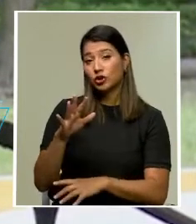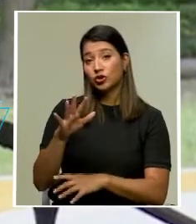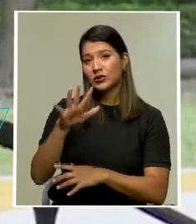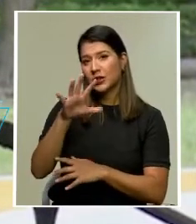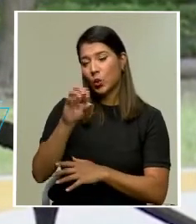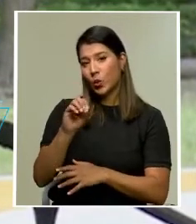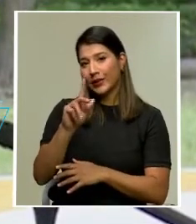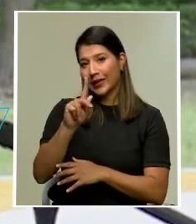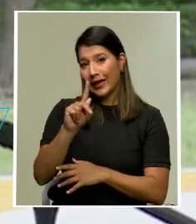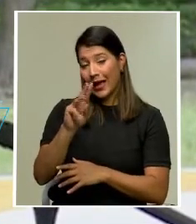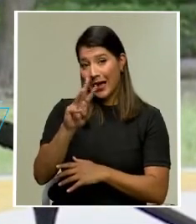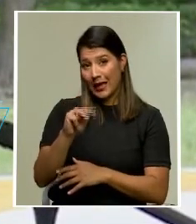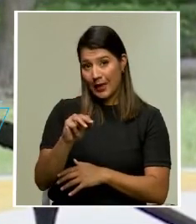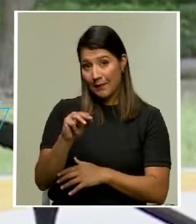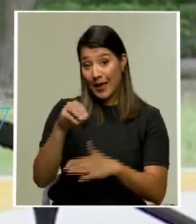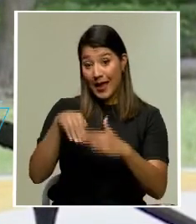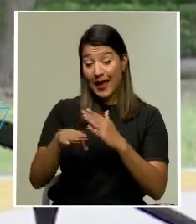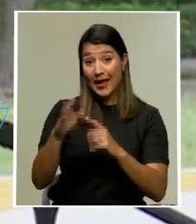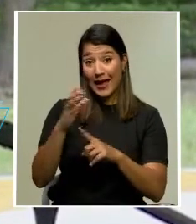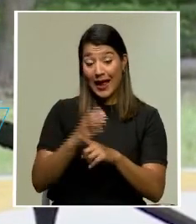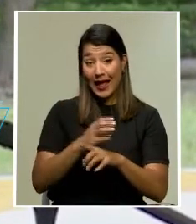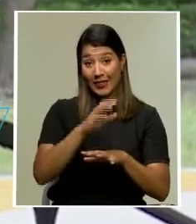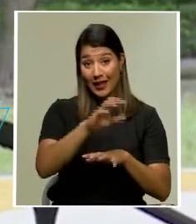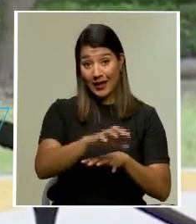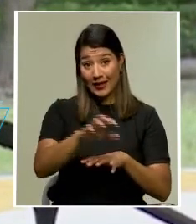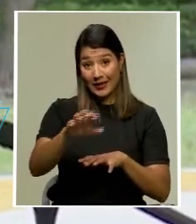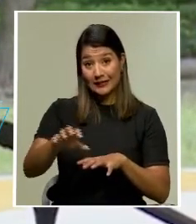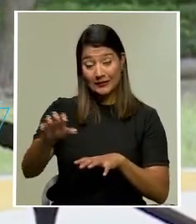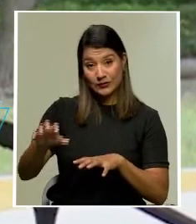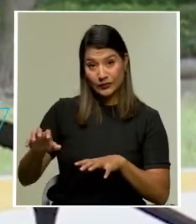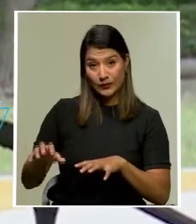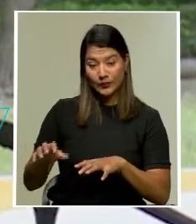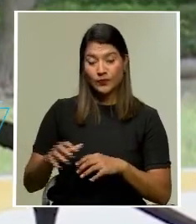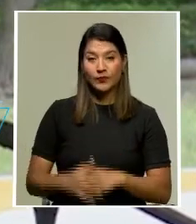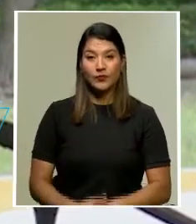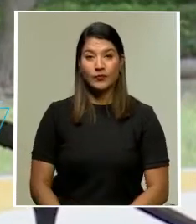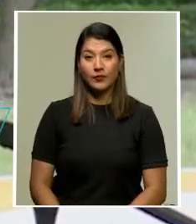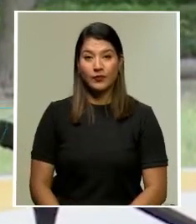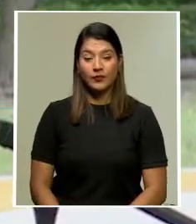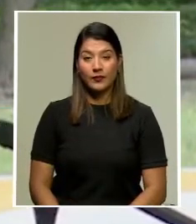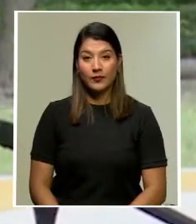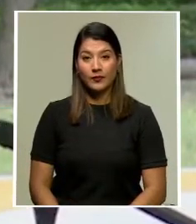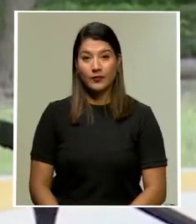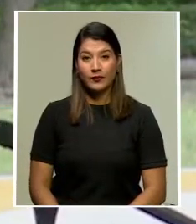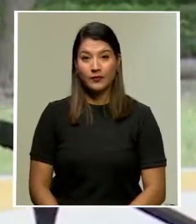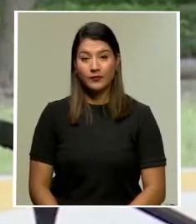50 kilómetros en cada uno de los grupos de trabajo.